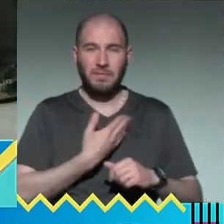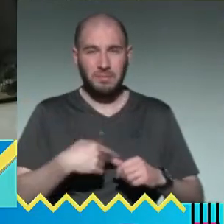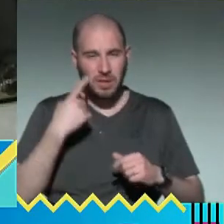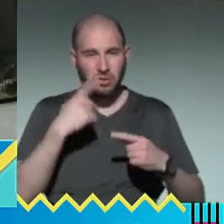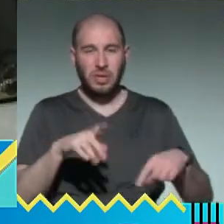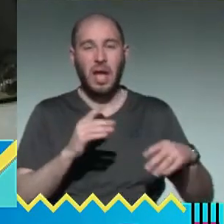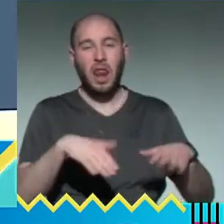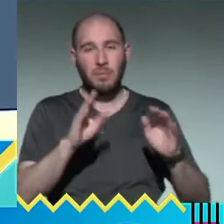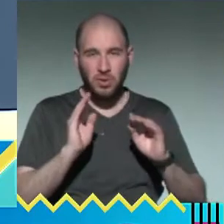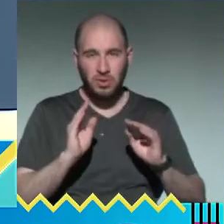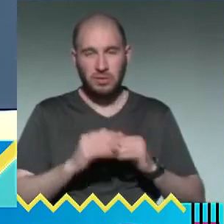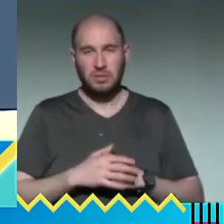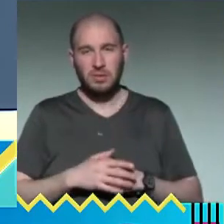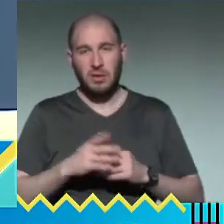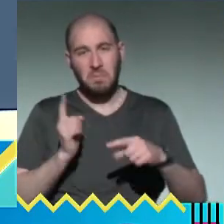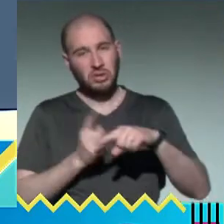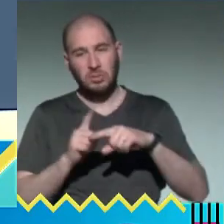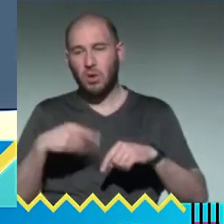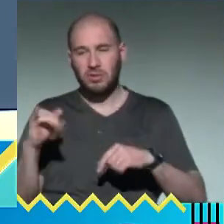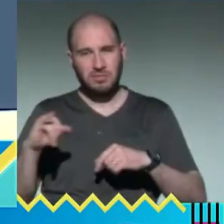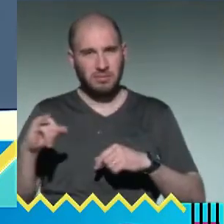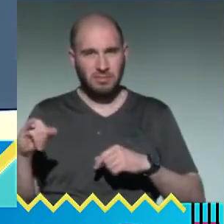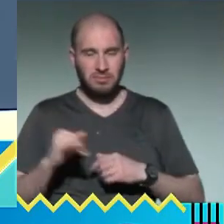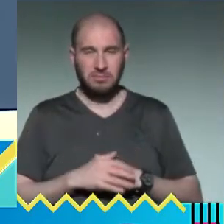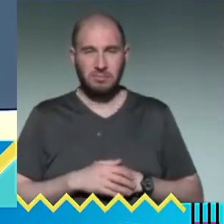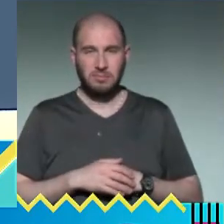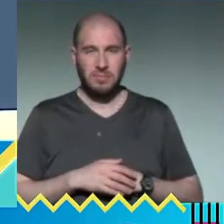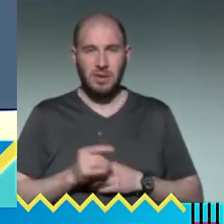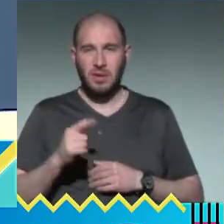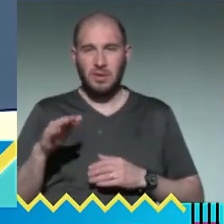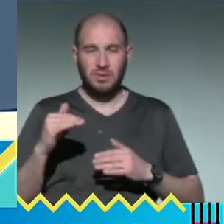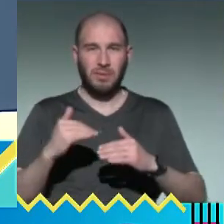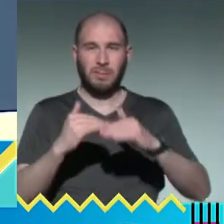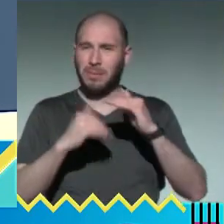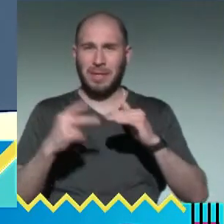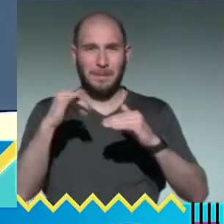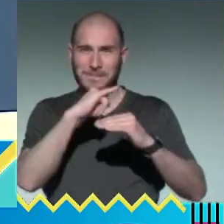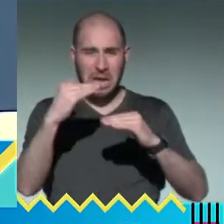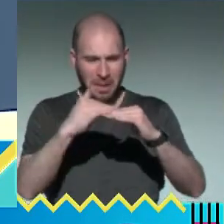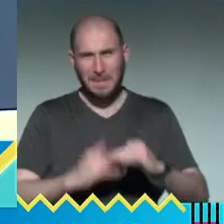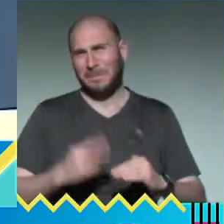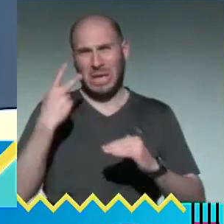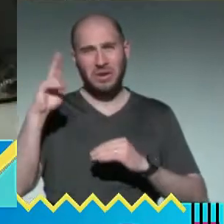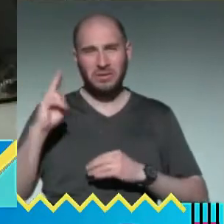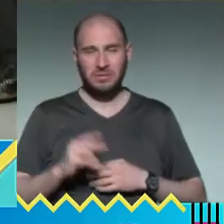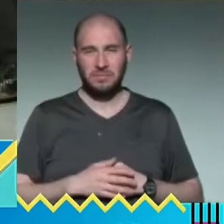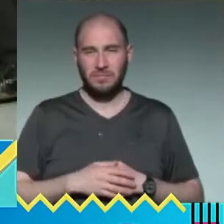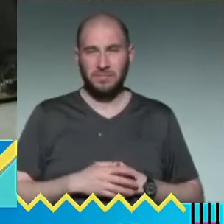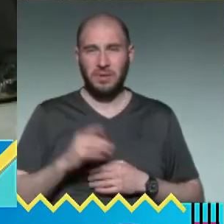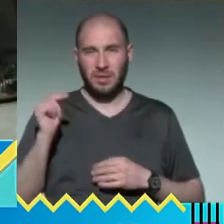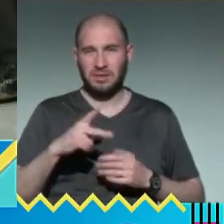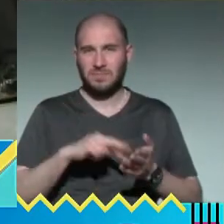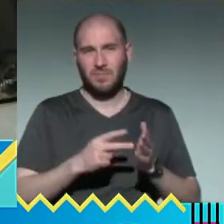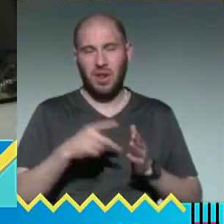escenario posible, un escenario optimista y uno pesimista. Estamos peor que el escenario pesimista. Digo, ese es el